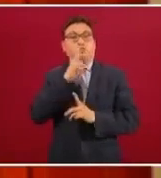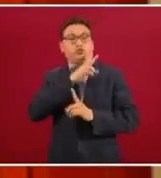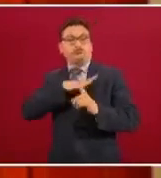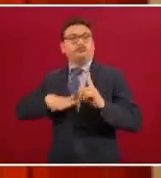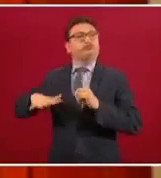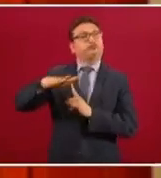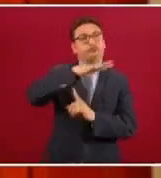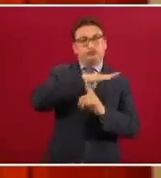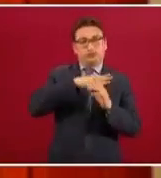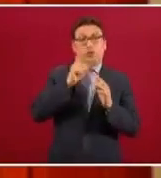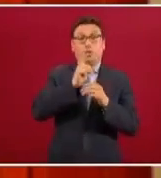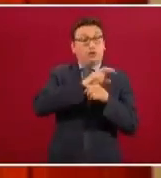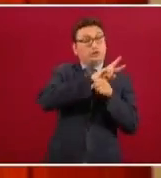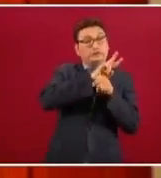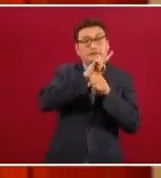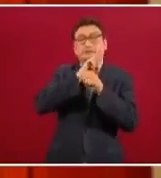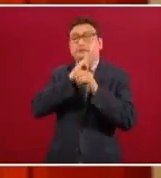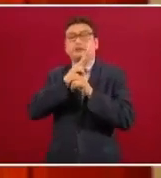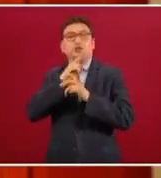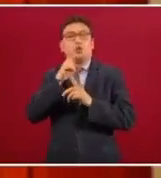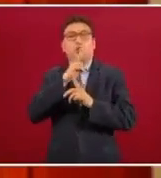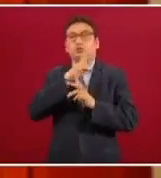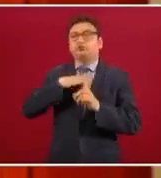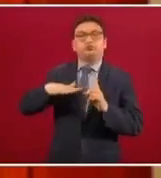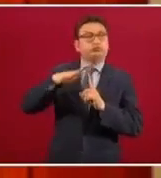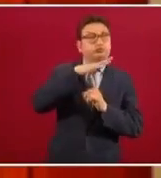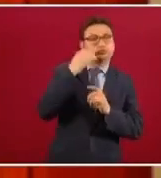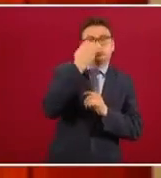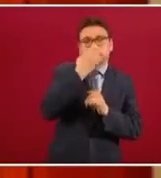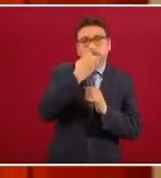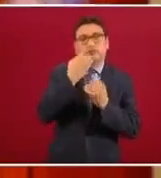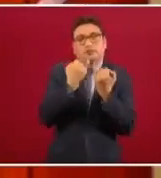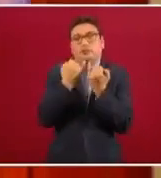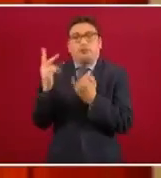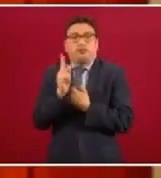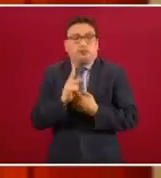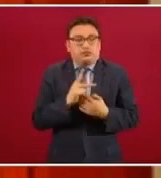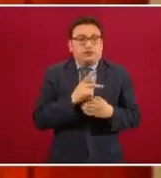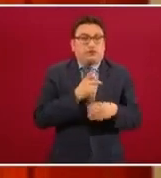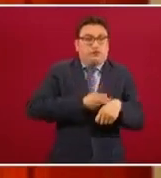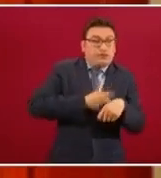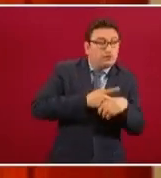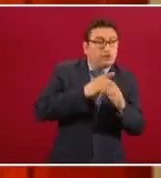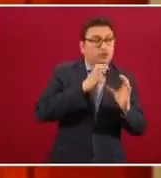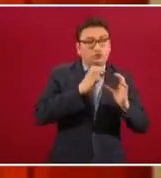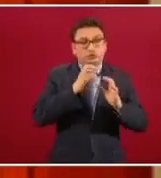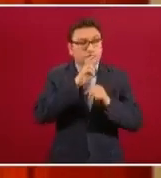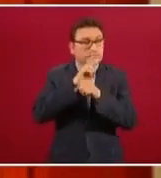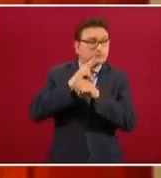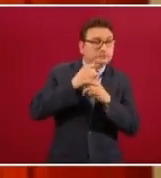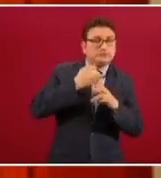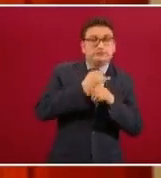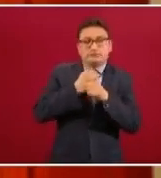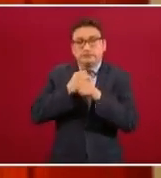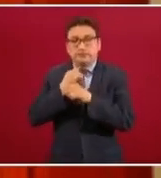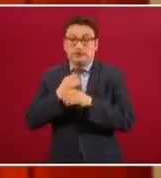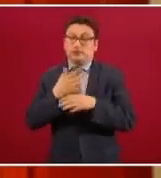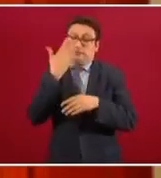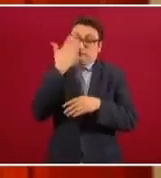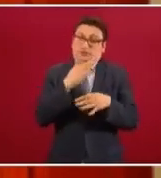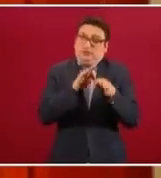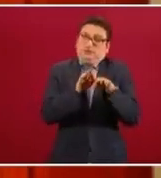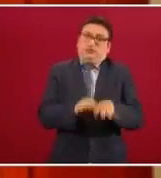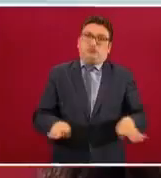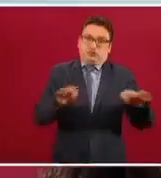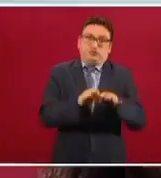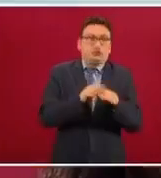hemos comparado con el monitoreo ambiental. Entonces, obviamente esto tiene una enorme trascendencia porque son vidas humanas de manera